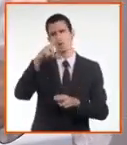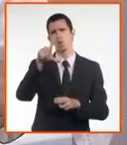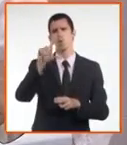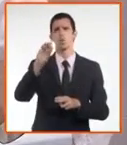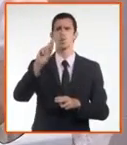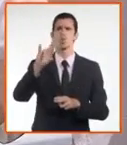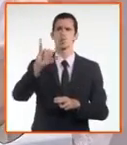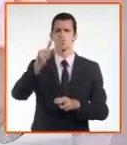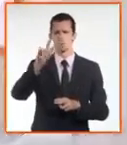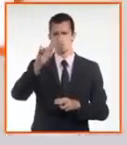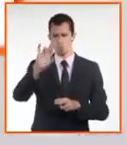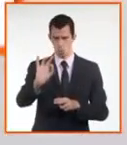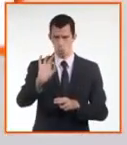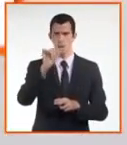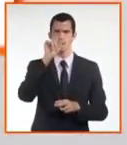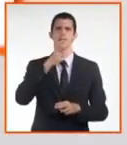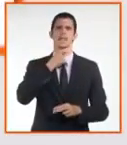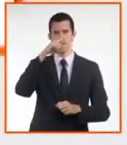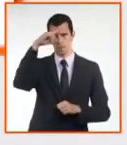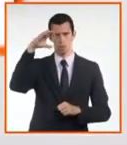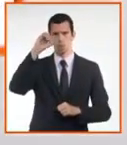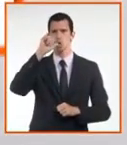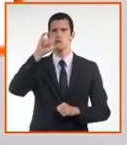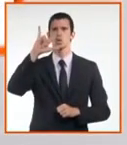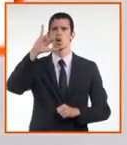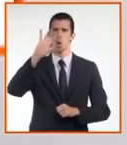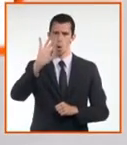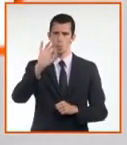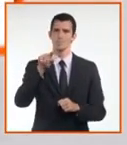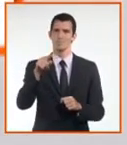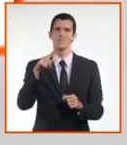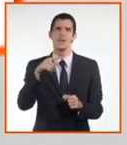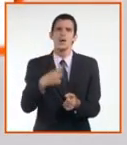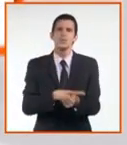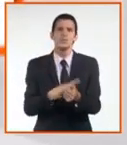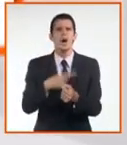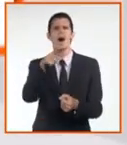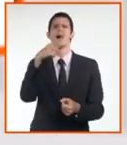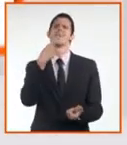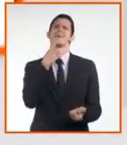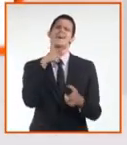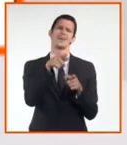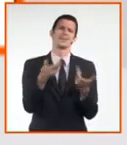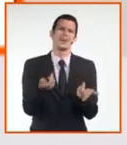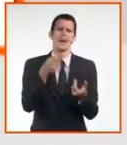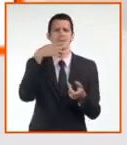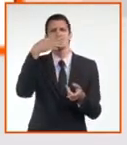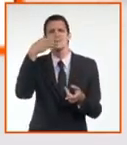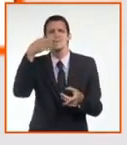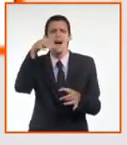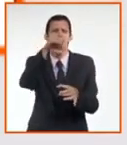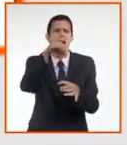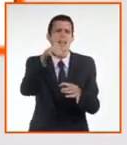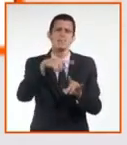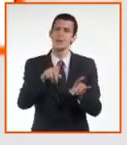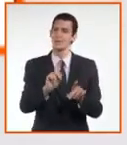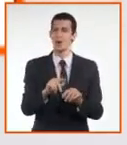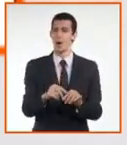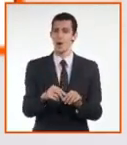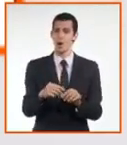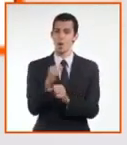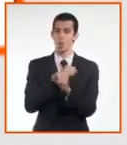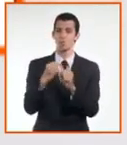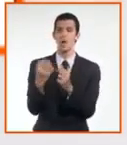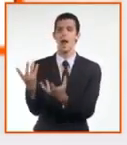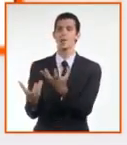momento un enlace como un programa pero no tiene objeto